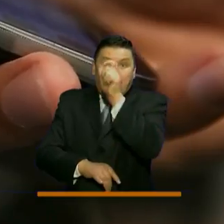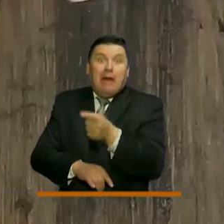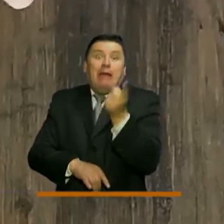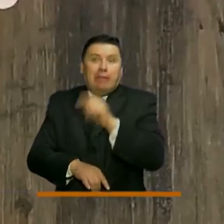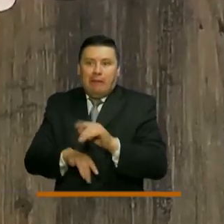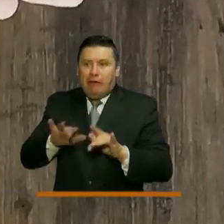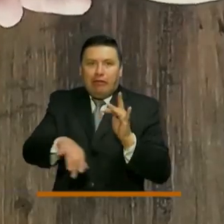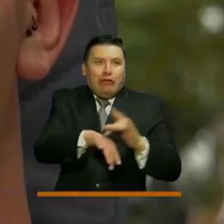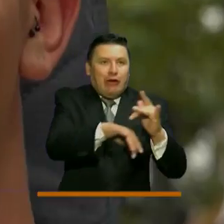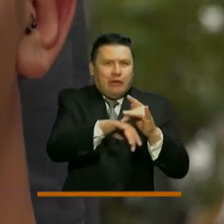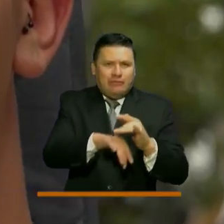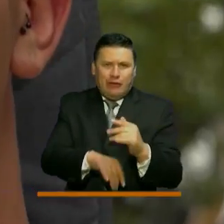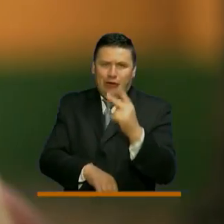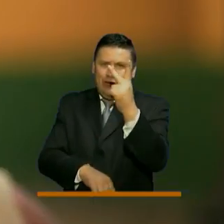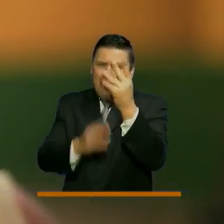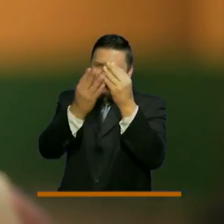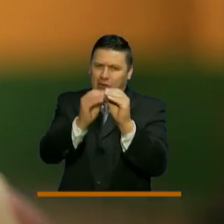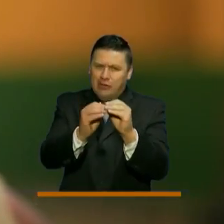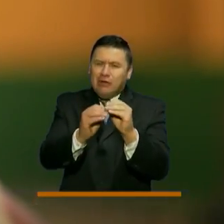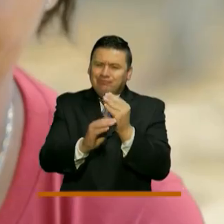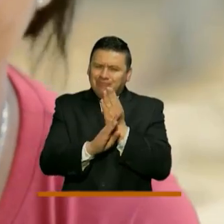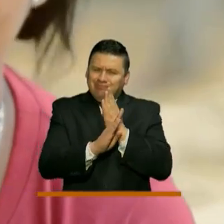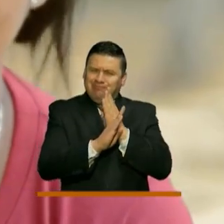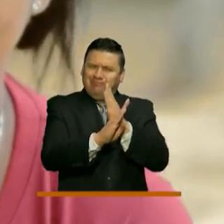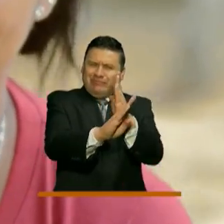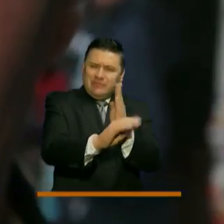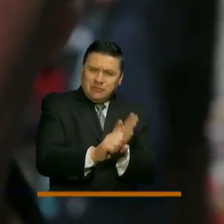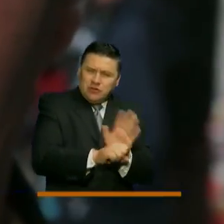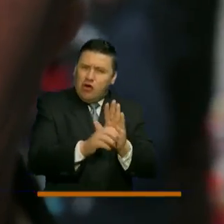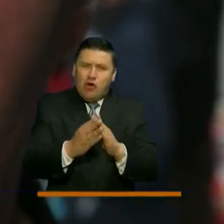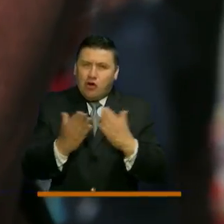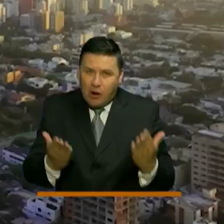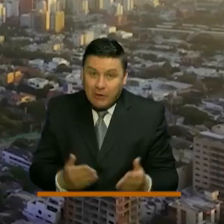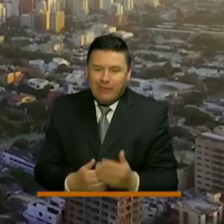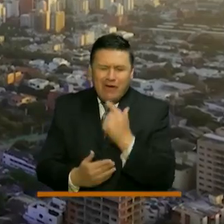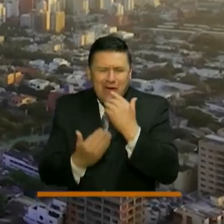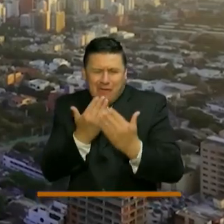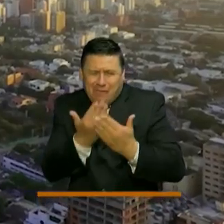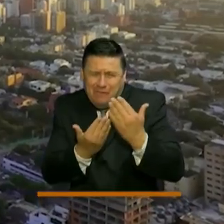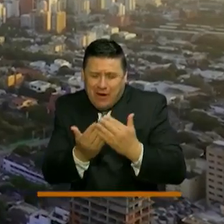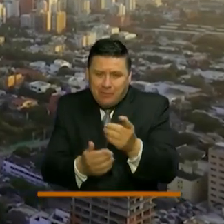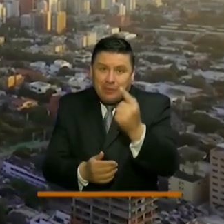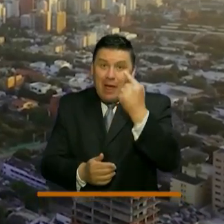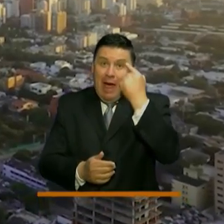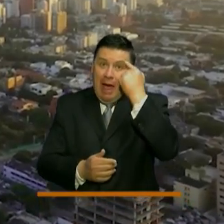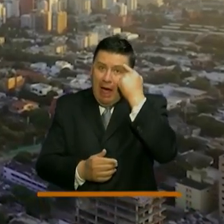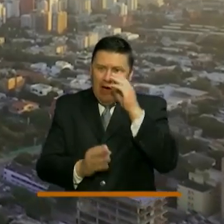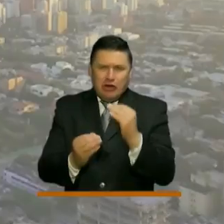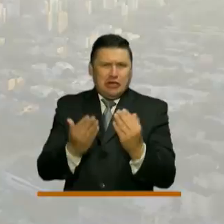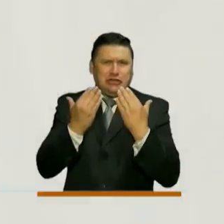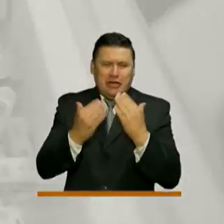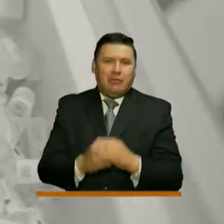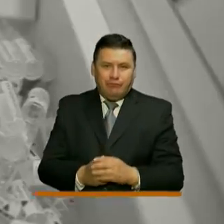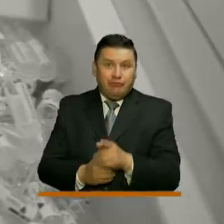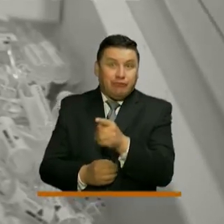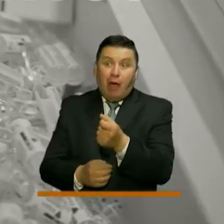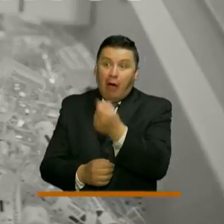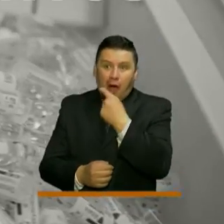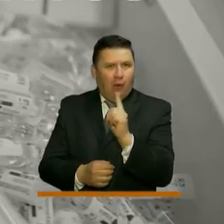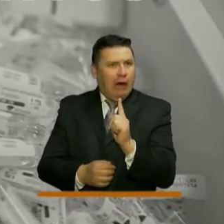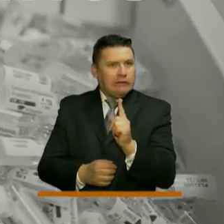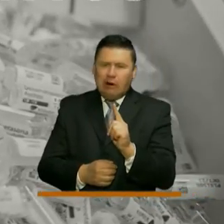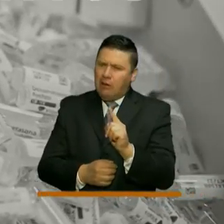otros también tocaron. Solo hay dos formas efectivas para evitar el coronavirus. Son tan fáciles que pareciera que no funcionan, porque no